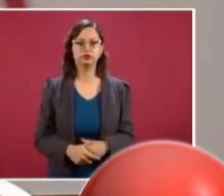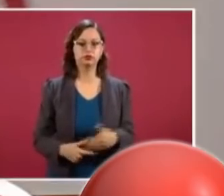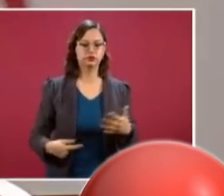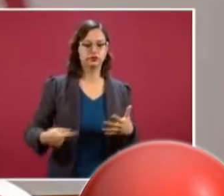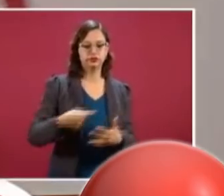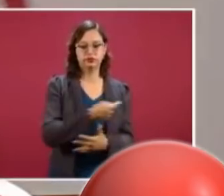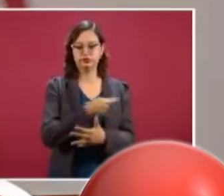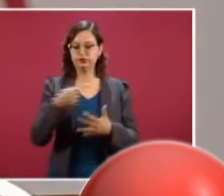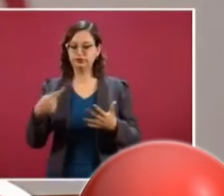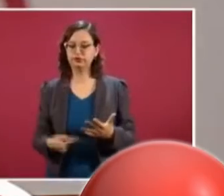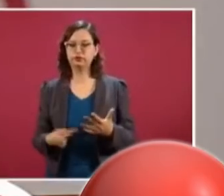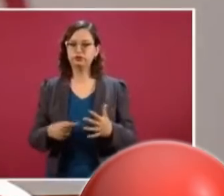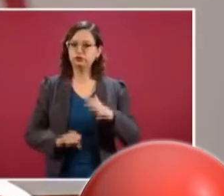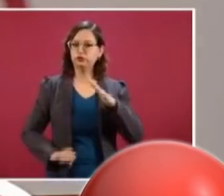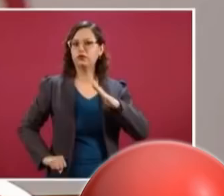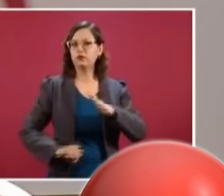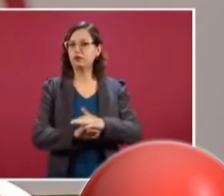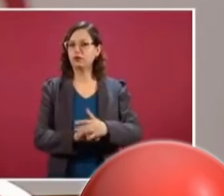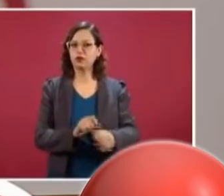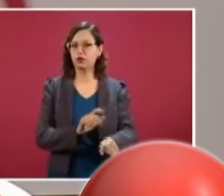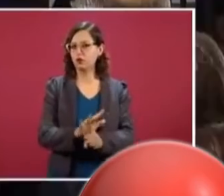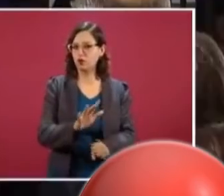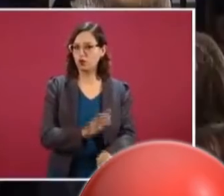sostenido con